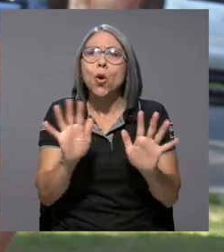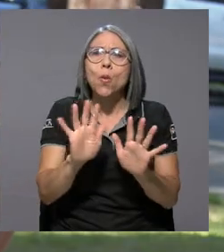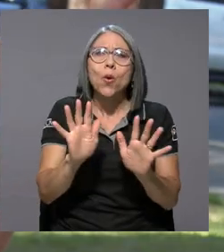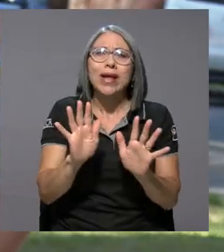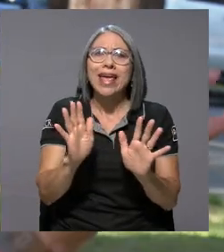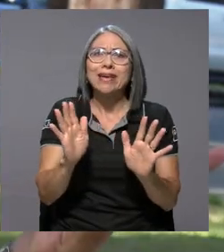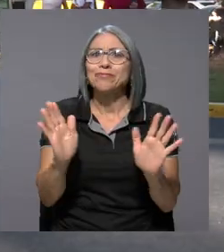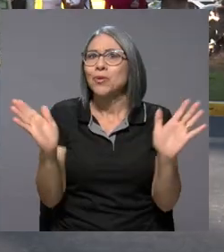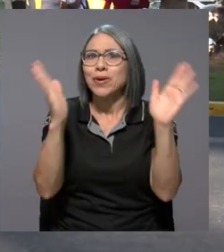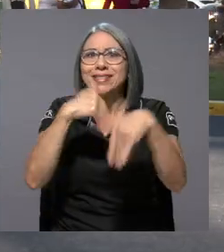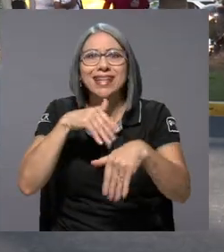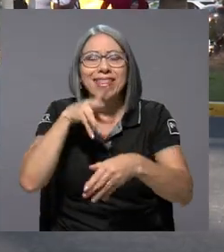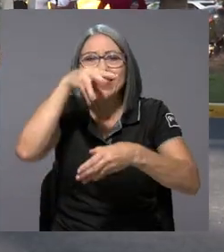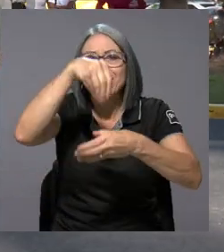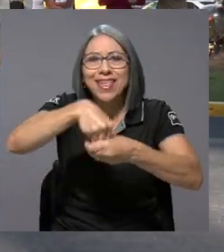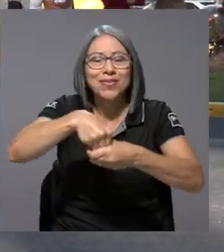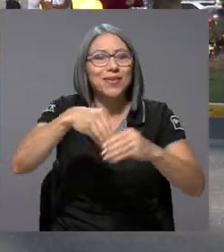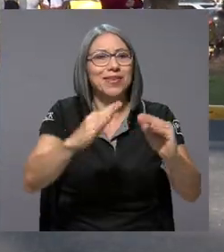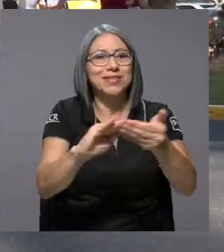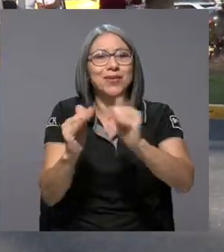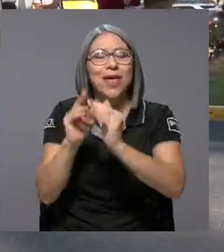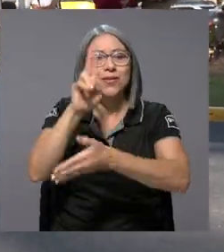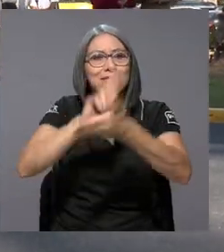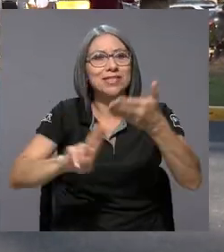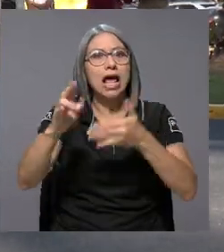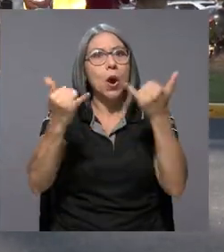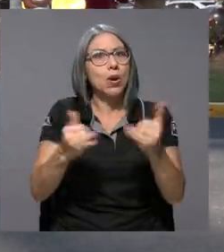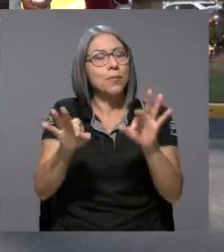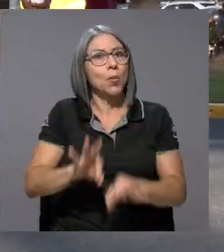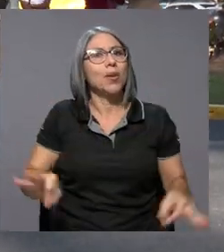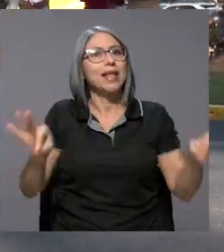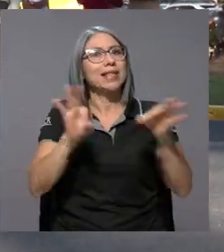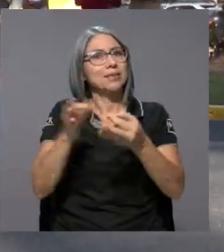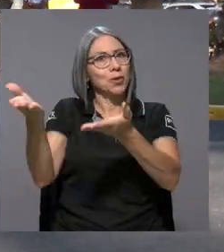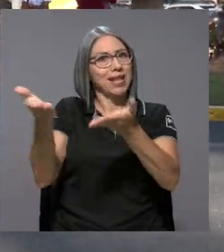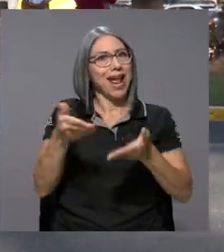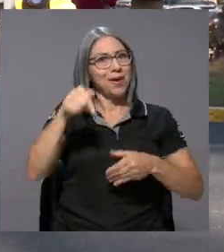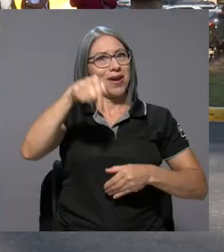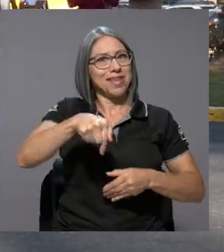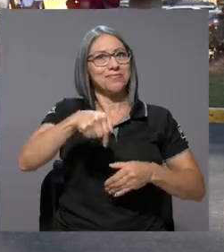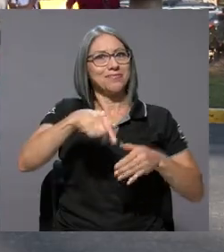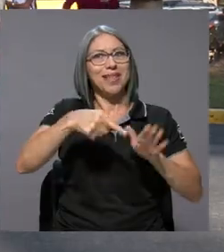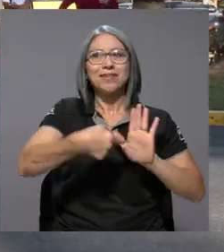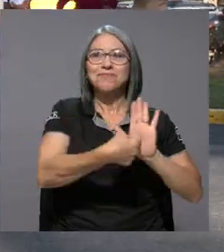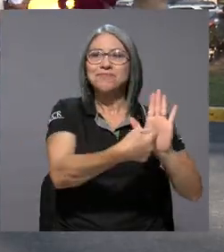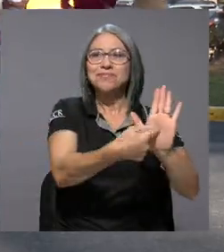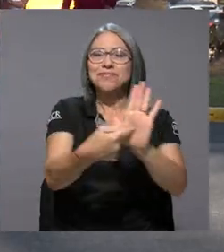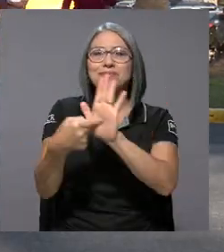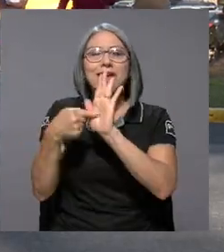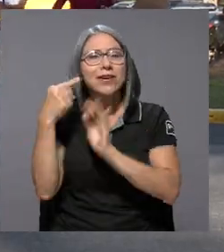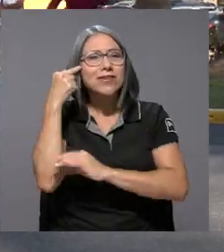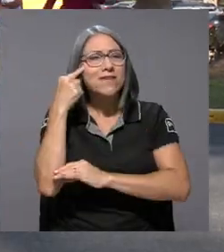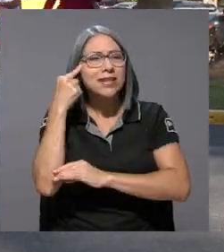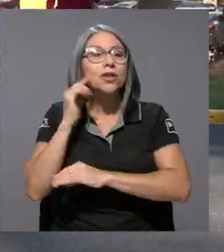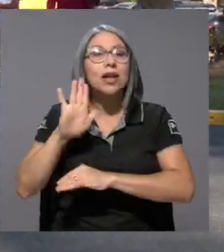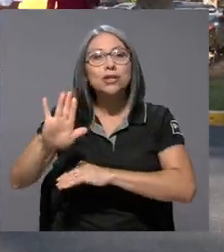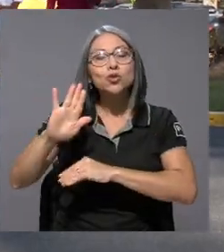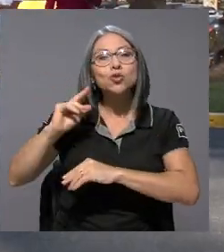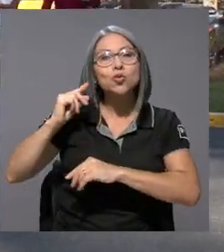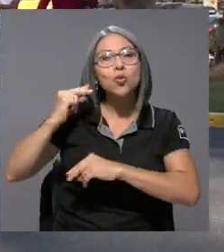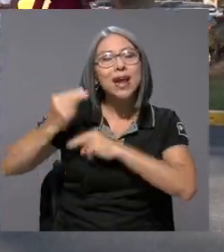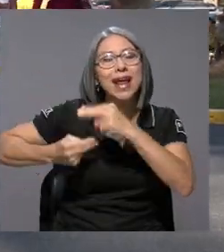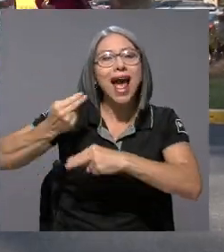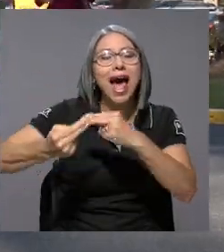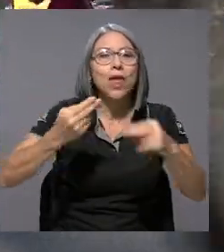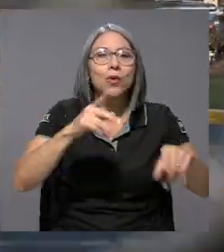de la misma ciudad universitaria, y ha sido importantísimo traerlo aquí adentro y reflexionar al respecto de su legado, de